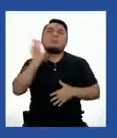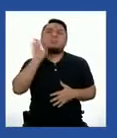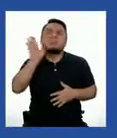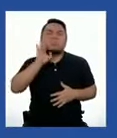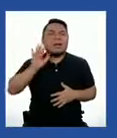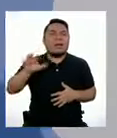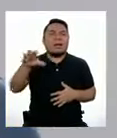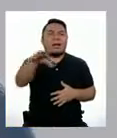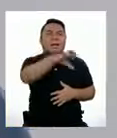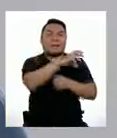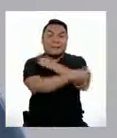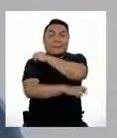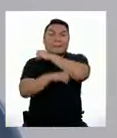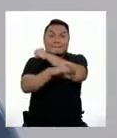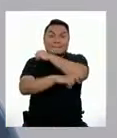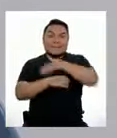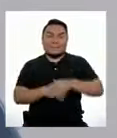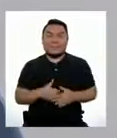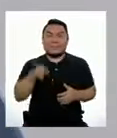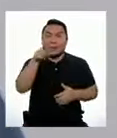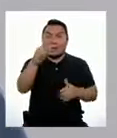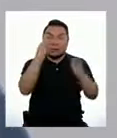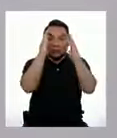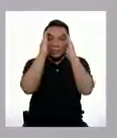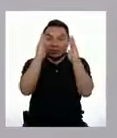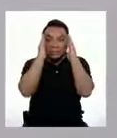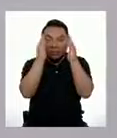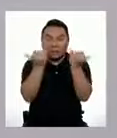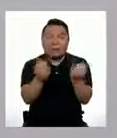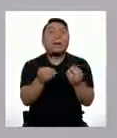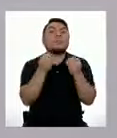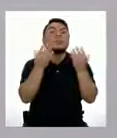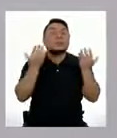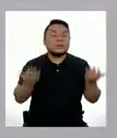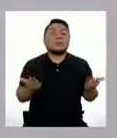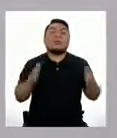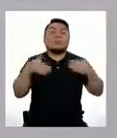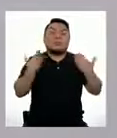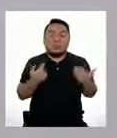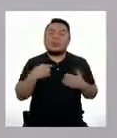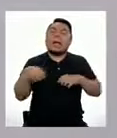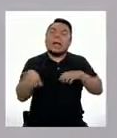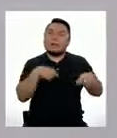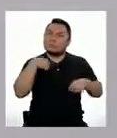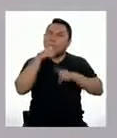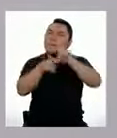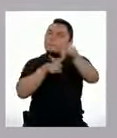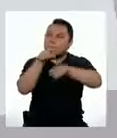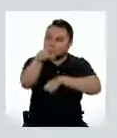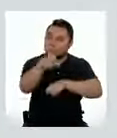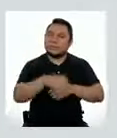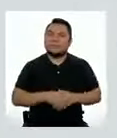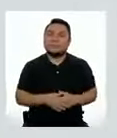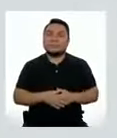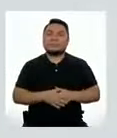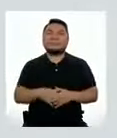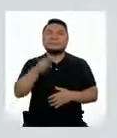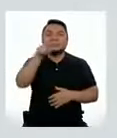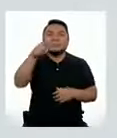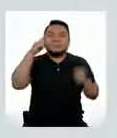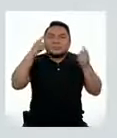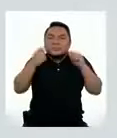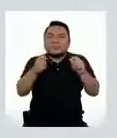cada país. Ahora presta mucha atención porque te voy a hacer algunas preguntas.